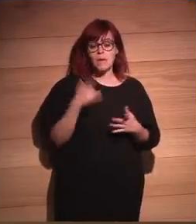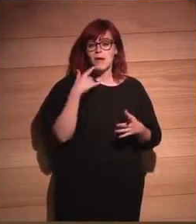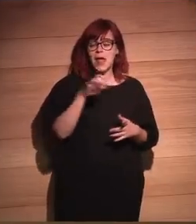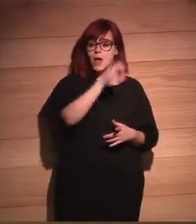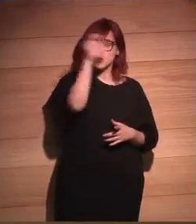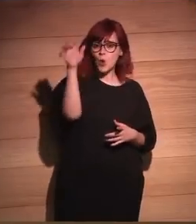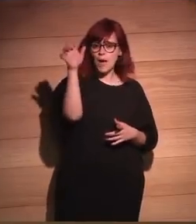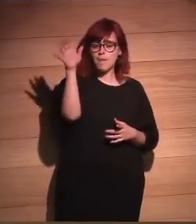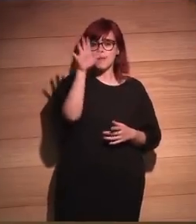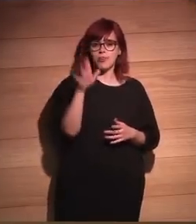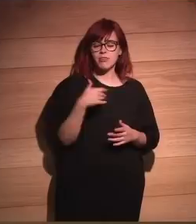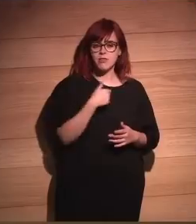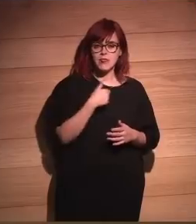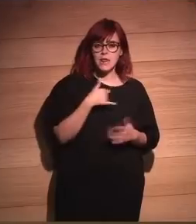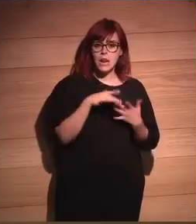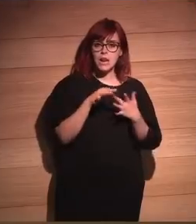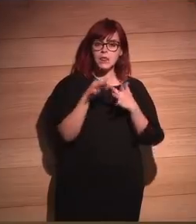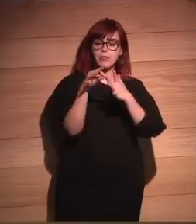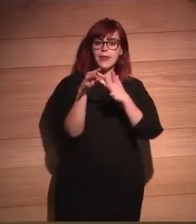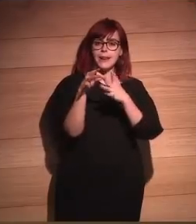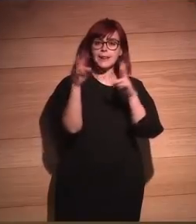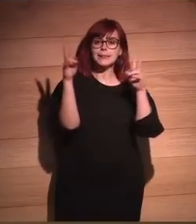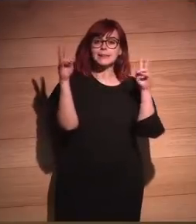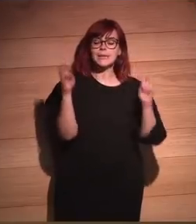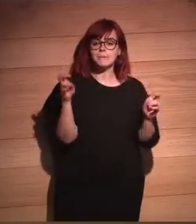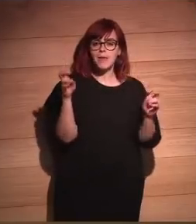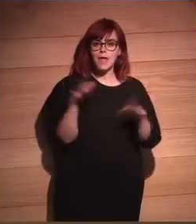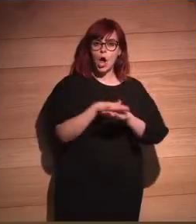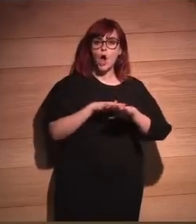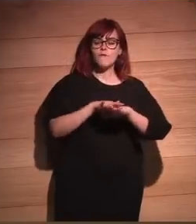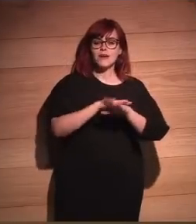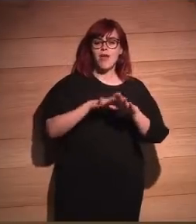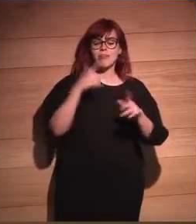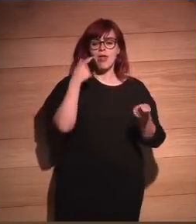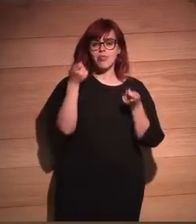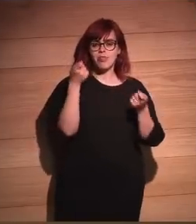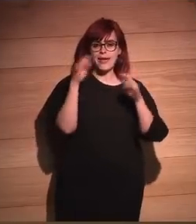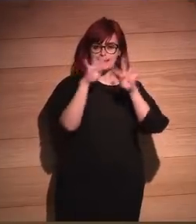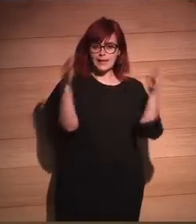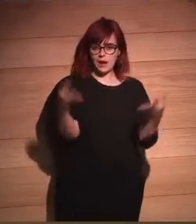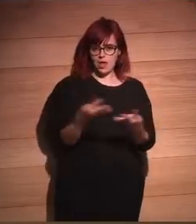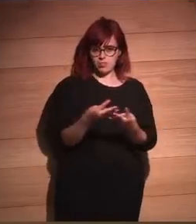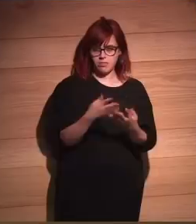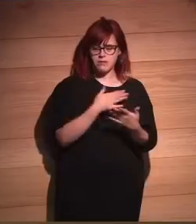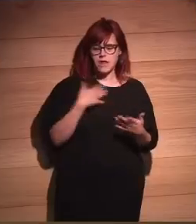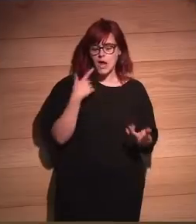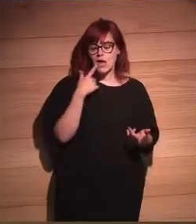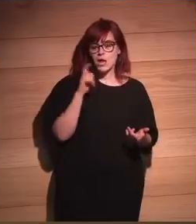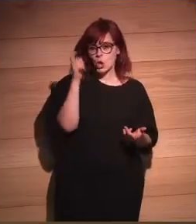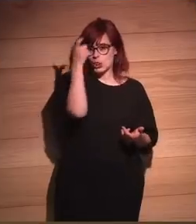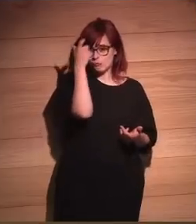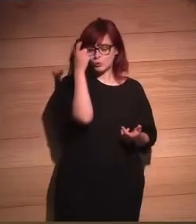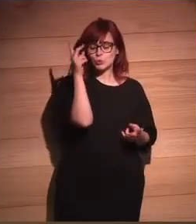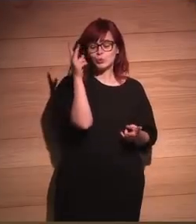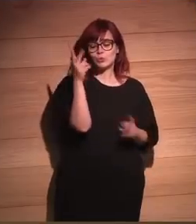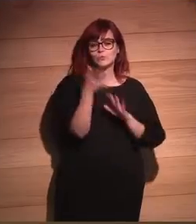Europa yo creo que está tomando un papel líder en términos de gobernanza de Internet por buscar ese concepto que mencionaba,